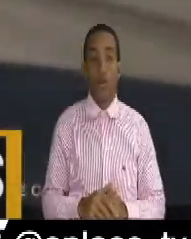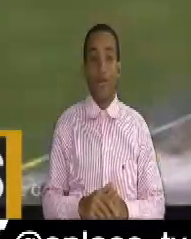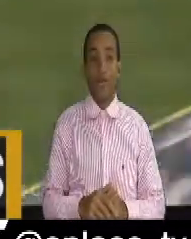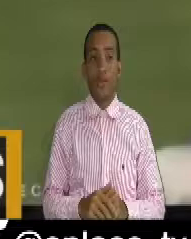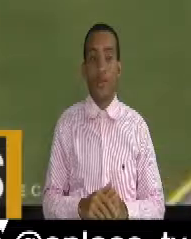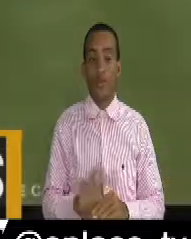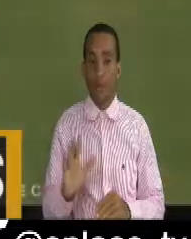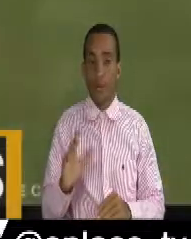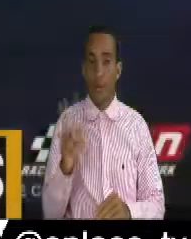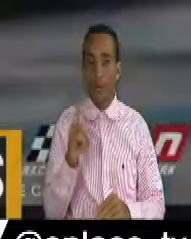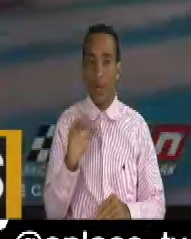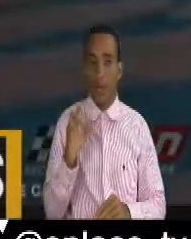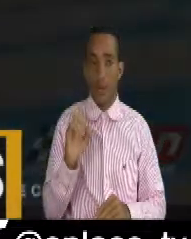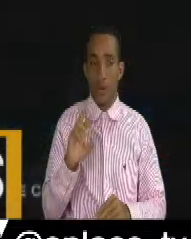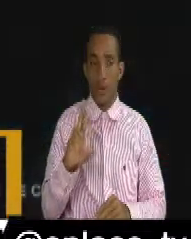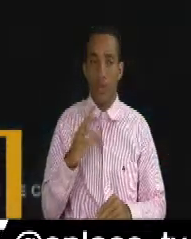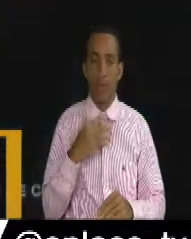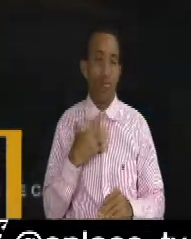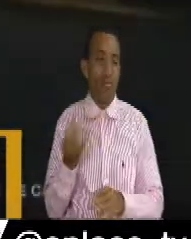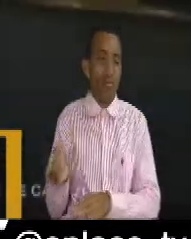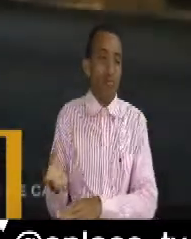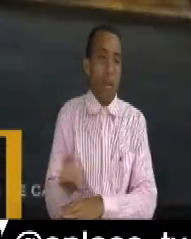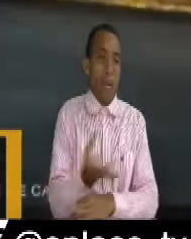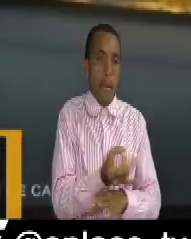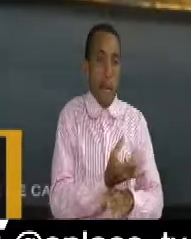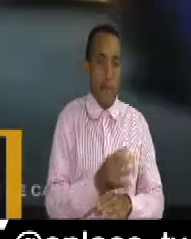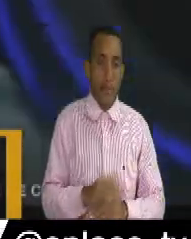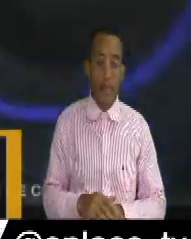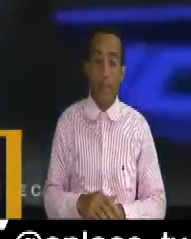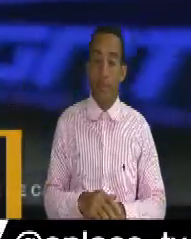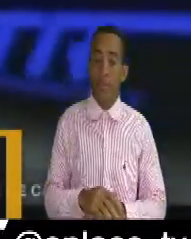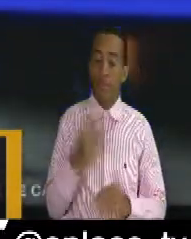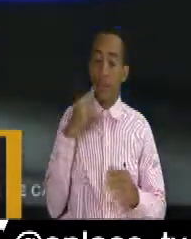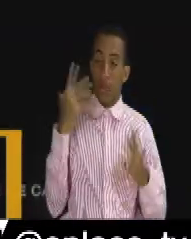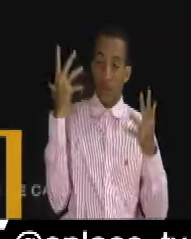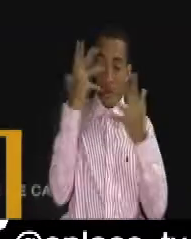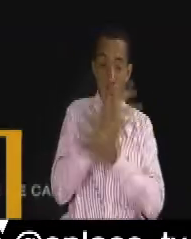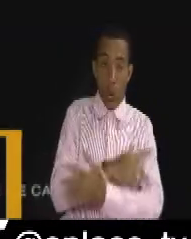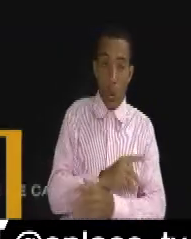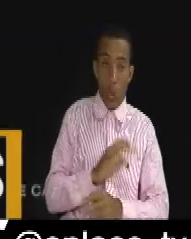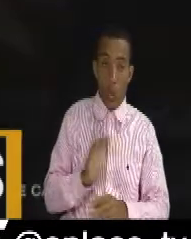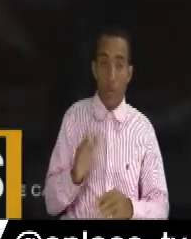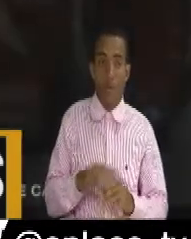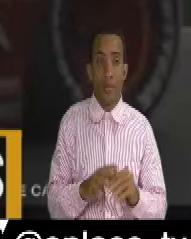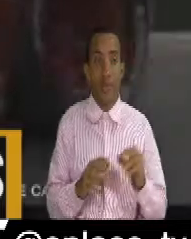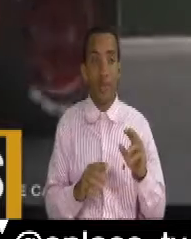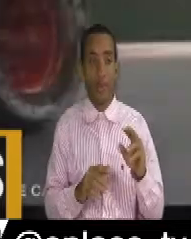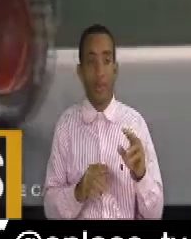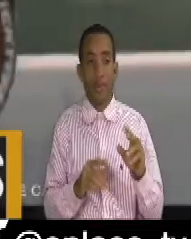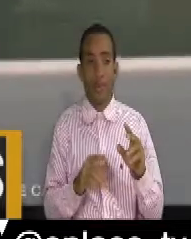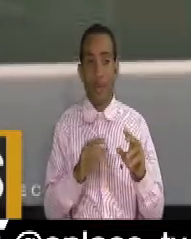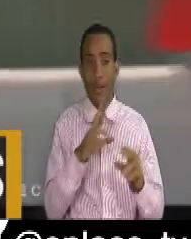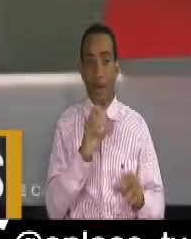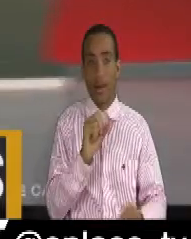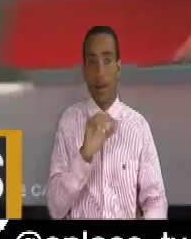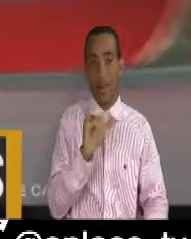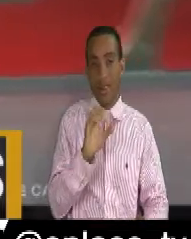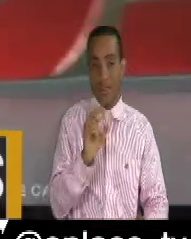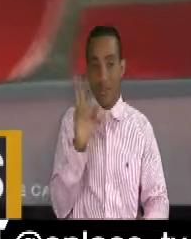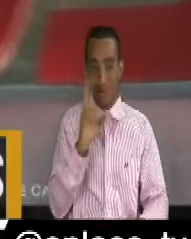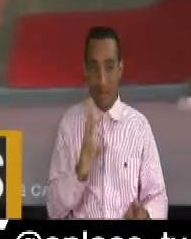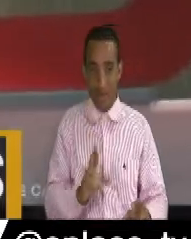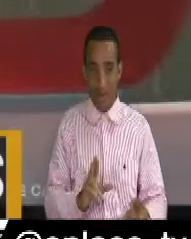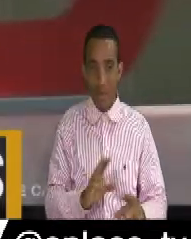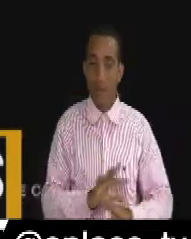Storm está por encima de todos. Sorprendido por una nueva generación de corredores ultrarrápidos, el legendario Rayo McQueen repentinamente